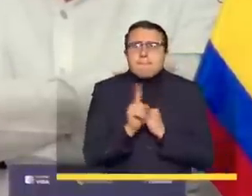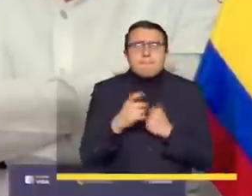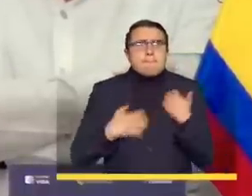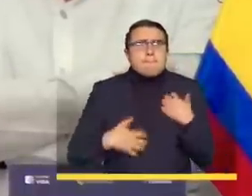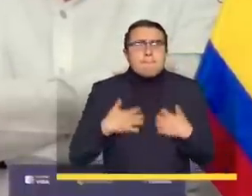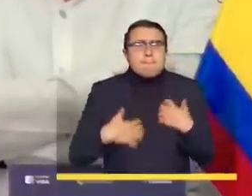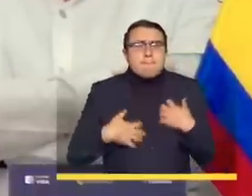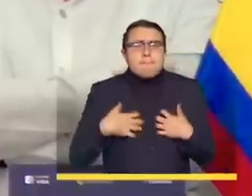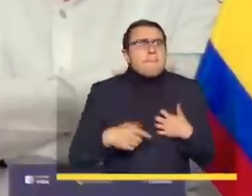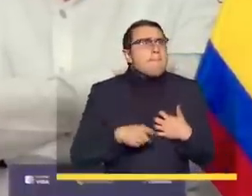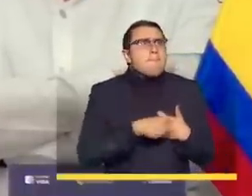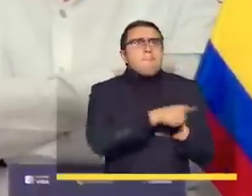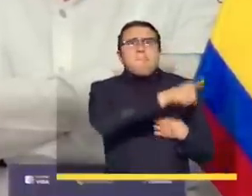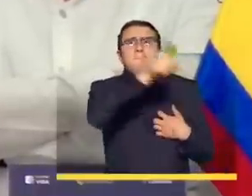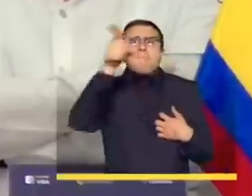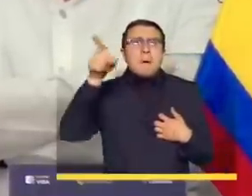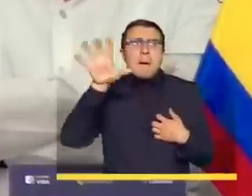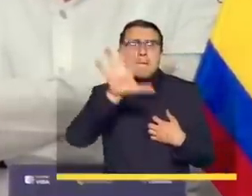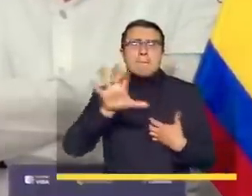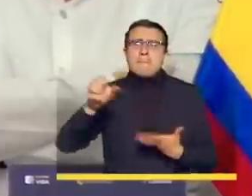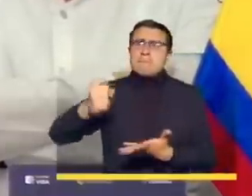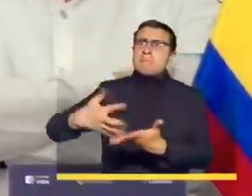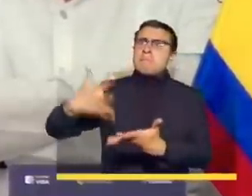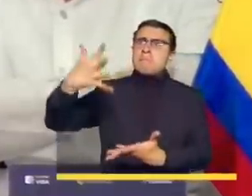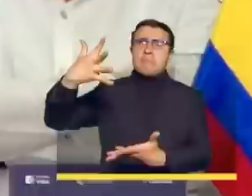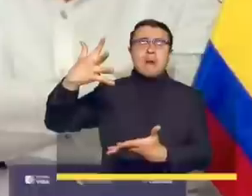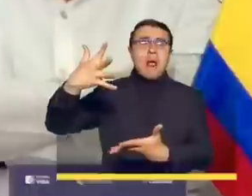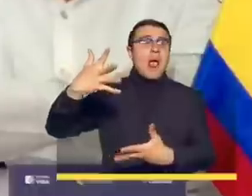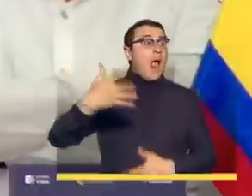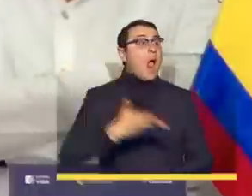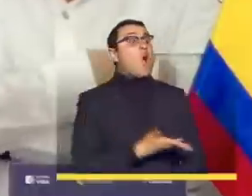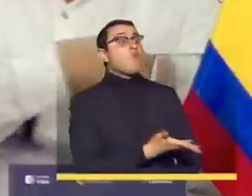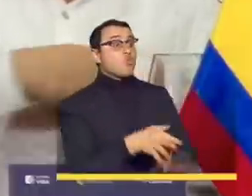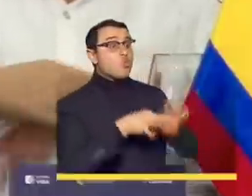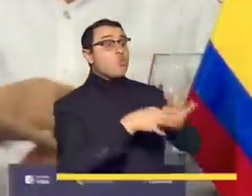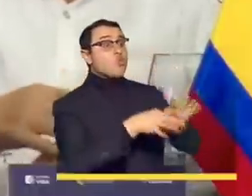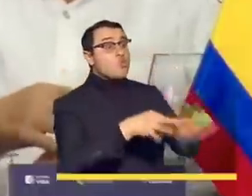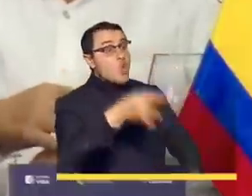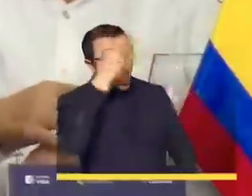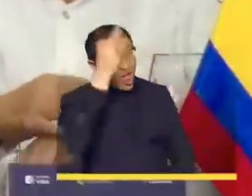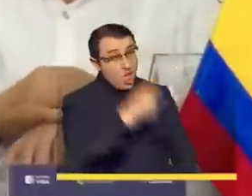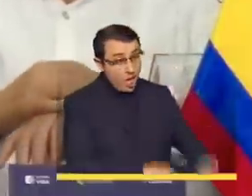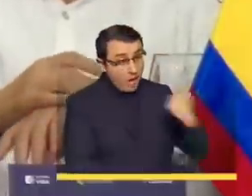le tenemos temor a que nos digan que es que estamos aliados con el narcotráfico.